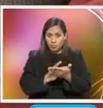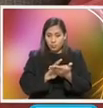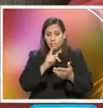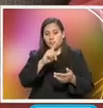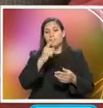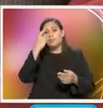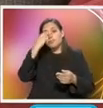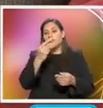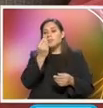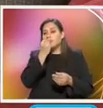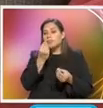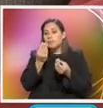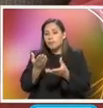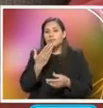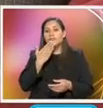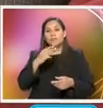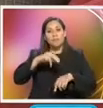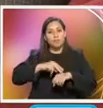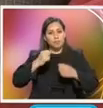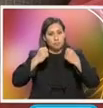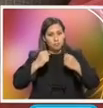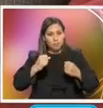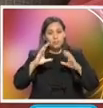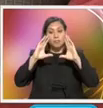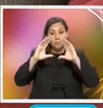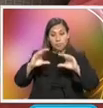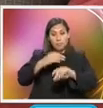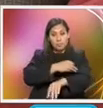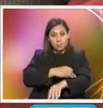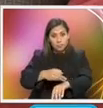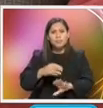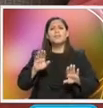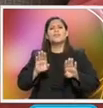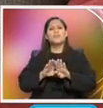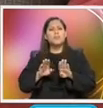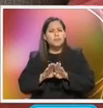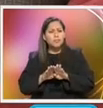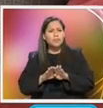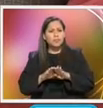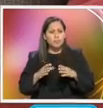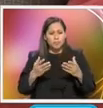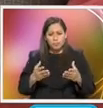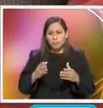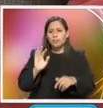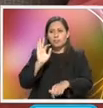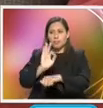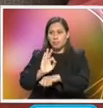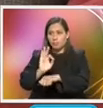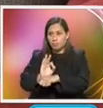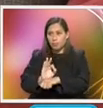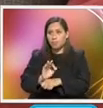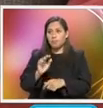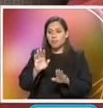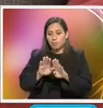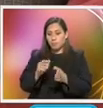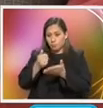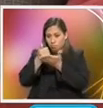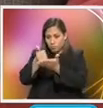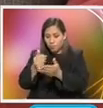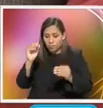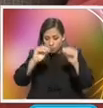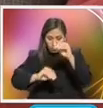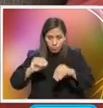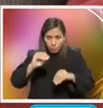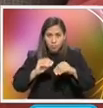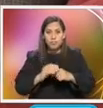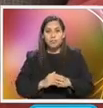de nutrición, entonces les enseñamos a las familias cómo esto es el beneficio de tener esta